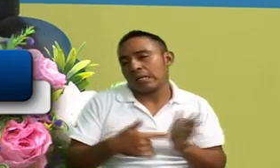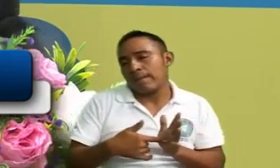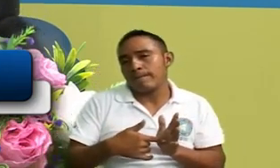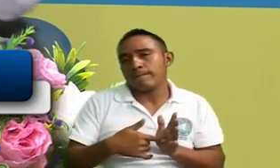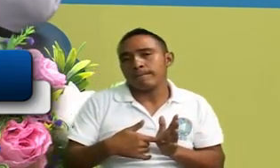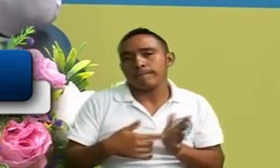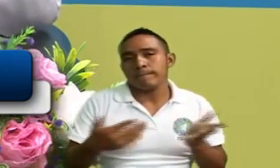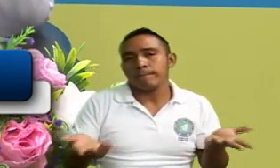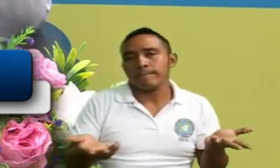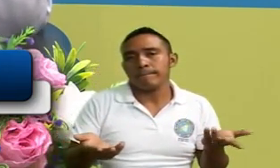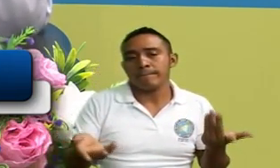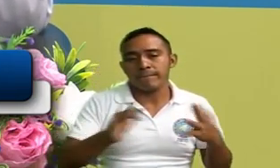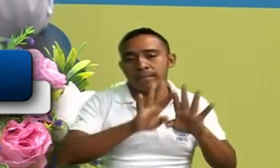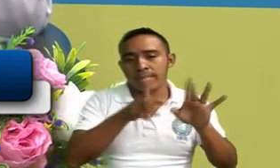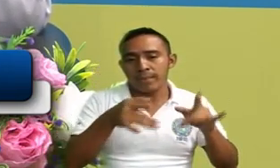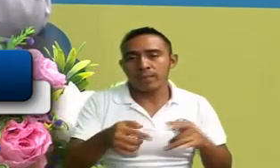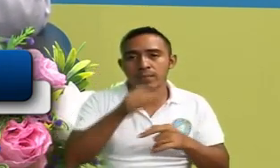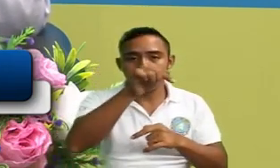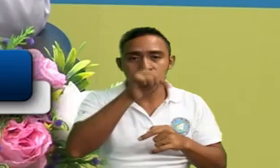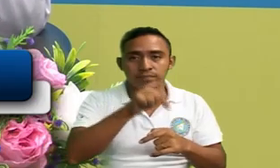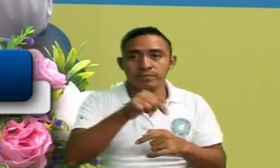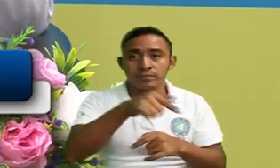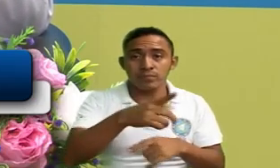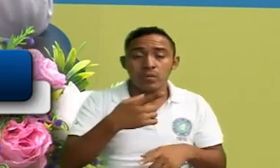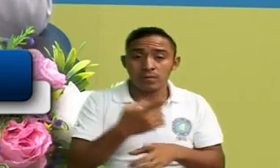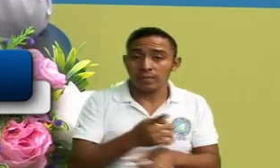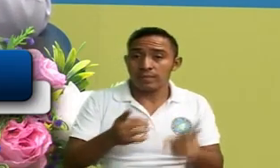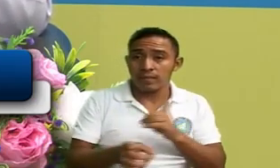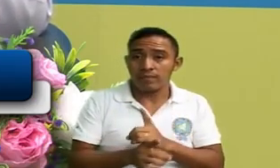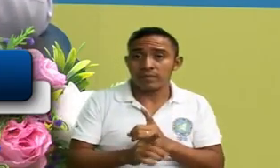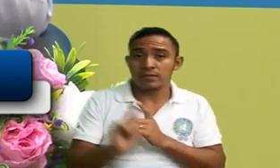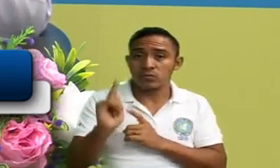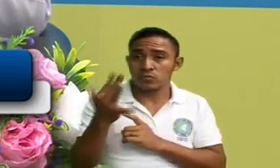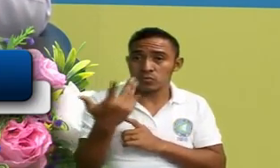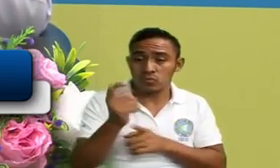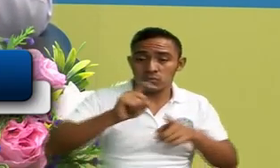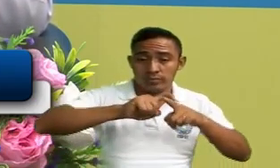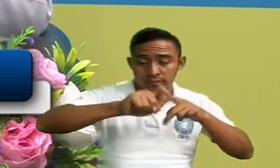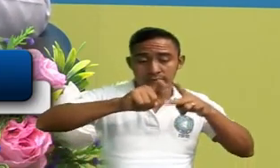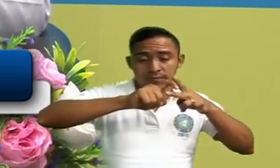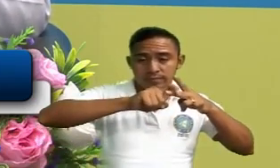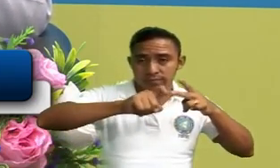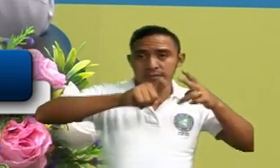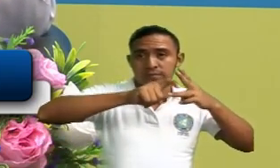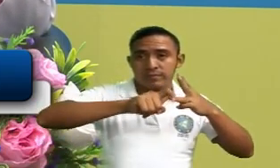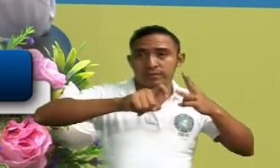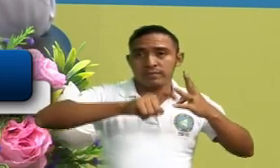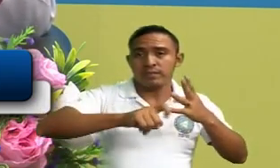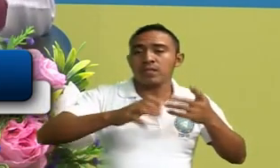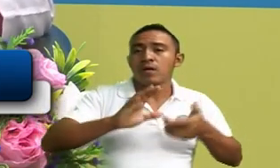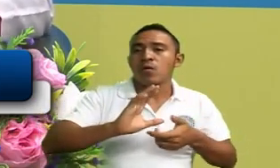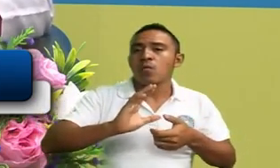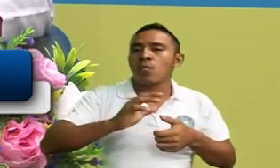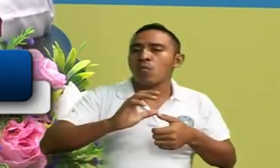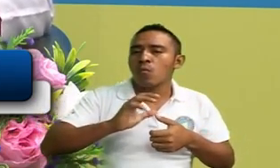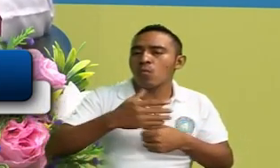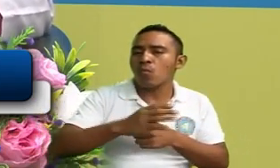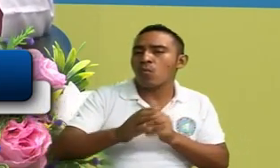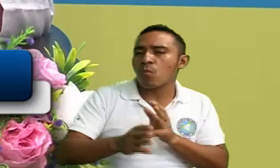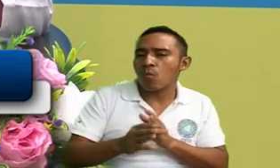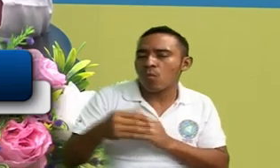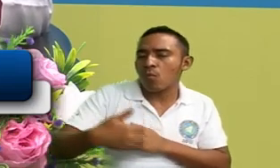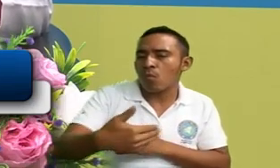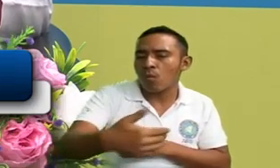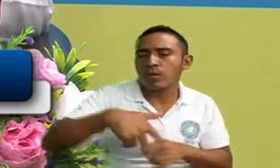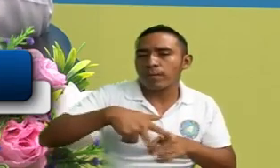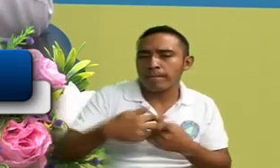que ella tiene que llevar un control todos los meses de cuándo es que inicia su menstruación, cuándo